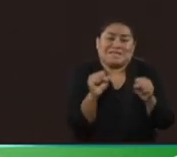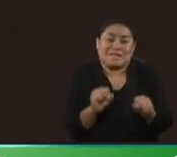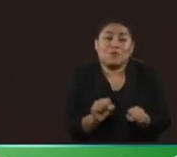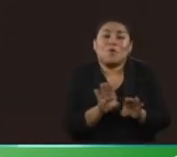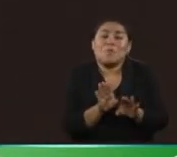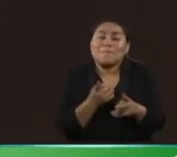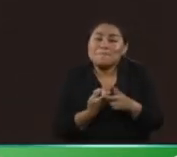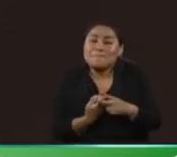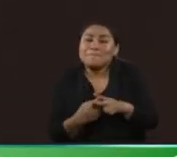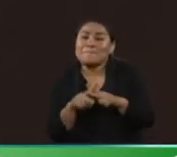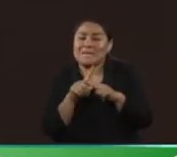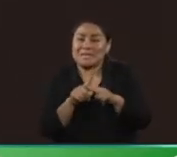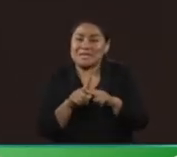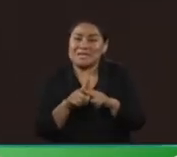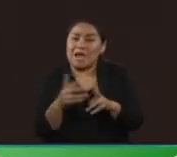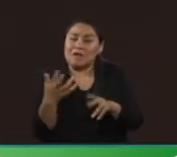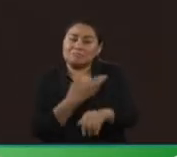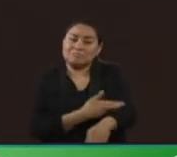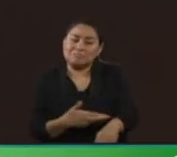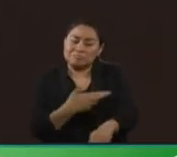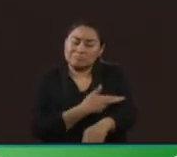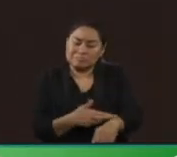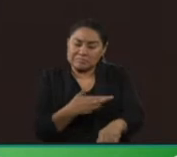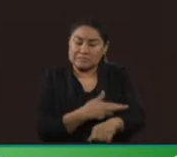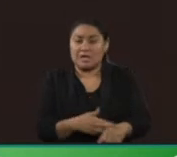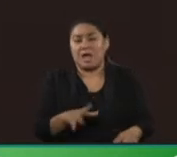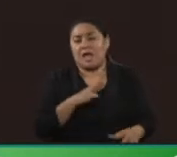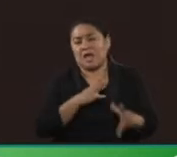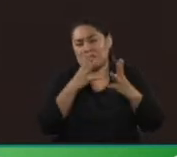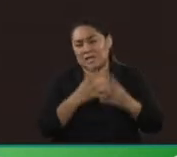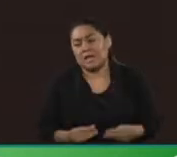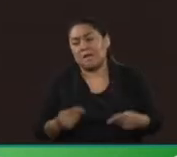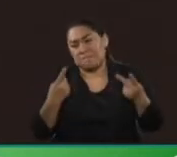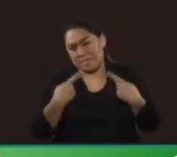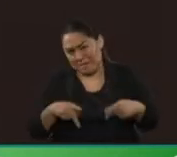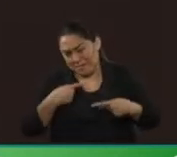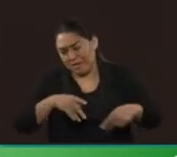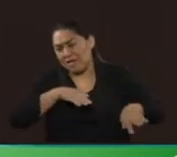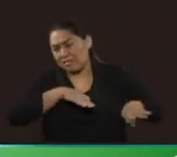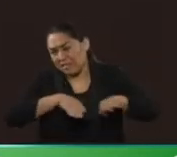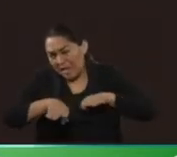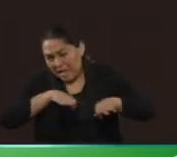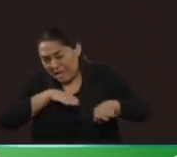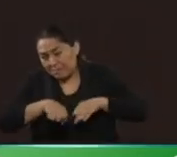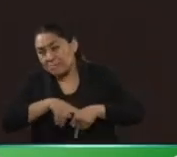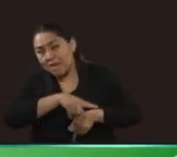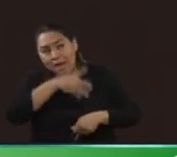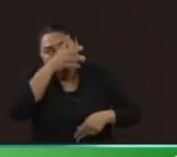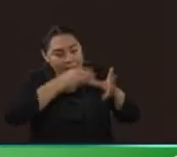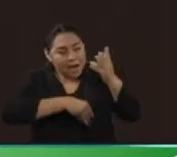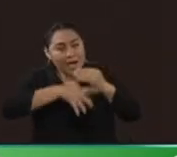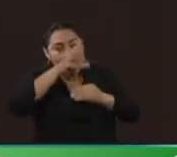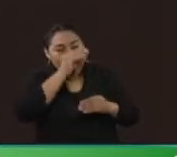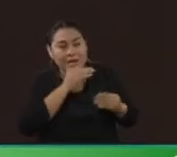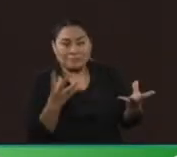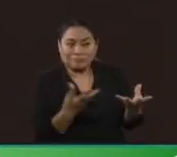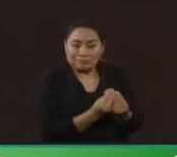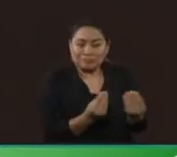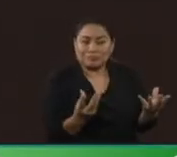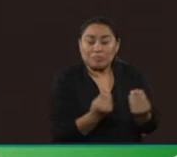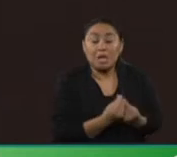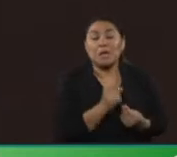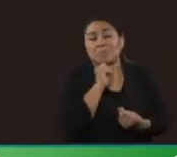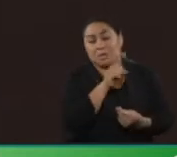proceso de implementación con cientos de funcionarios y funcionarias que estaban aprendiendo e incluso